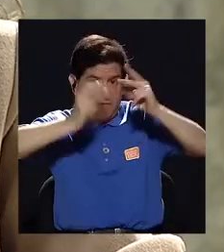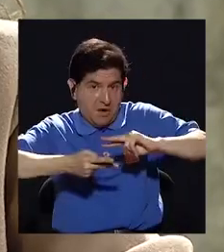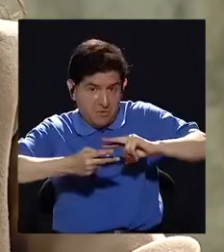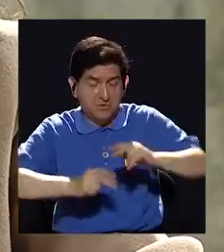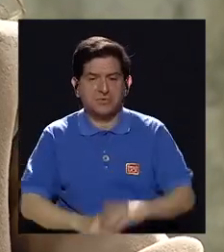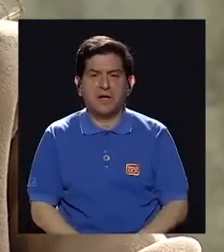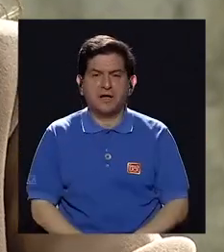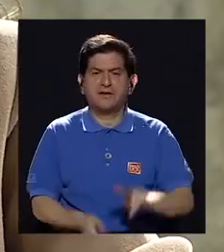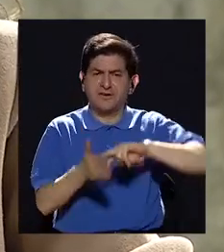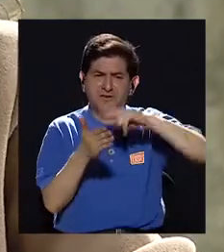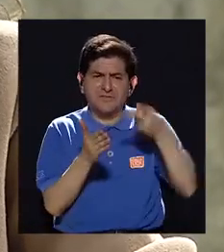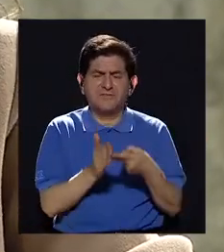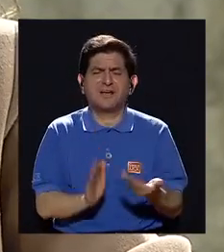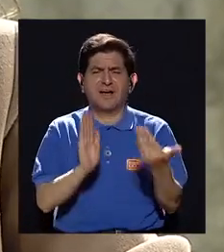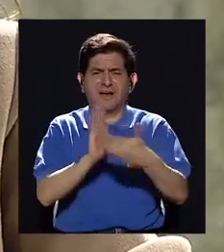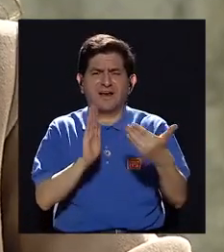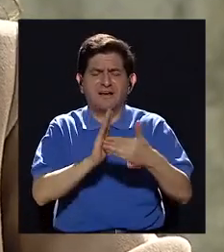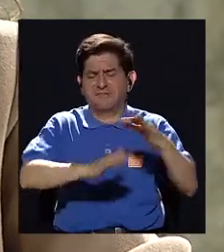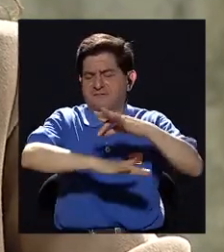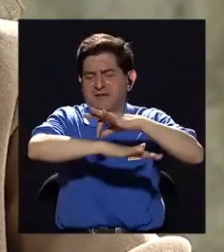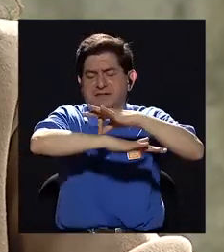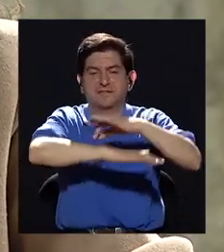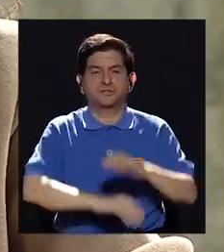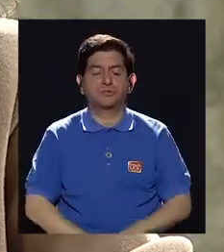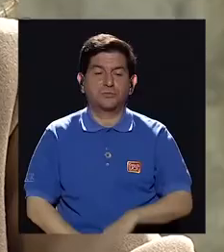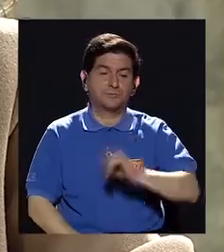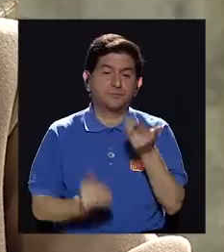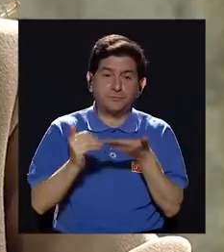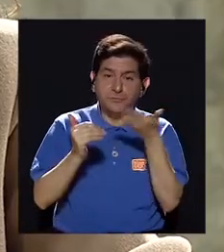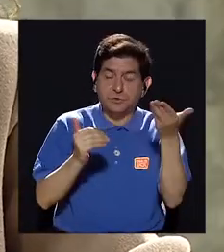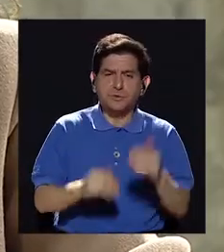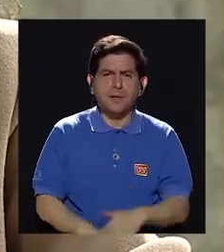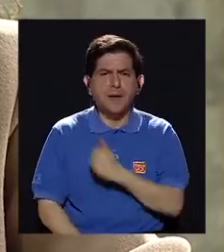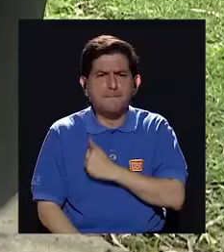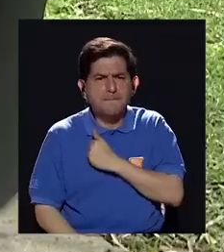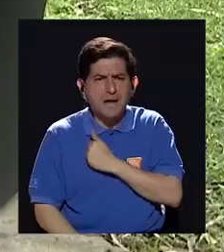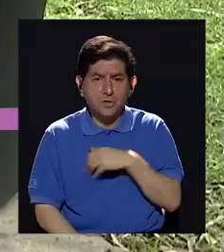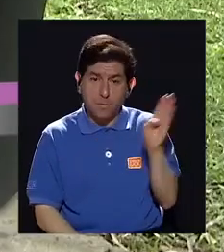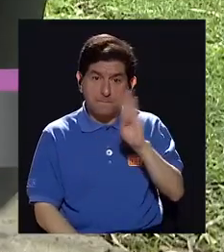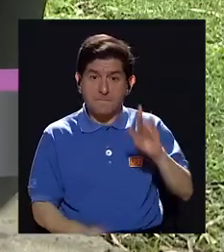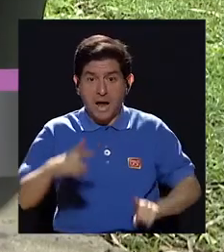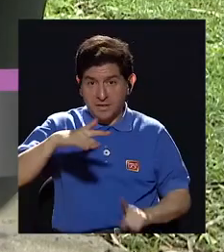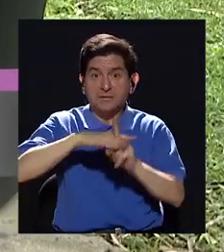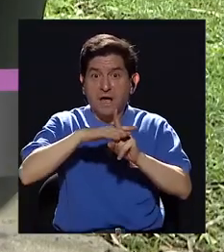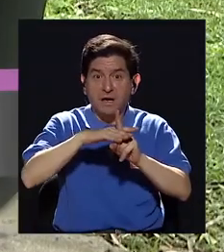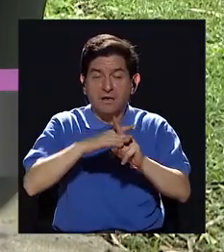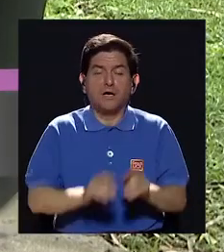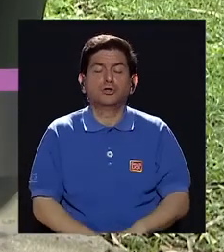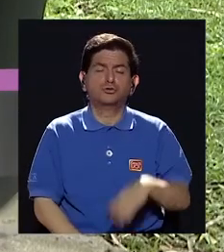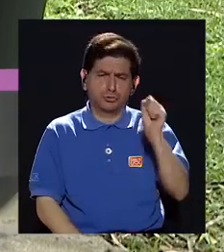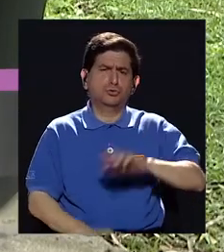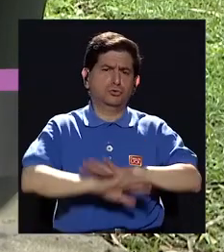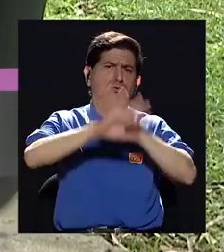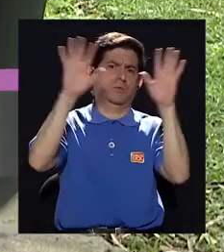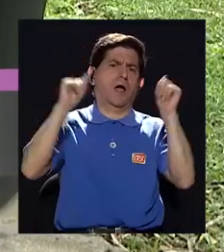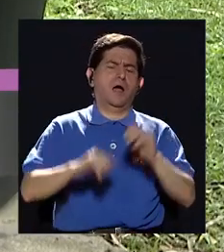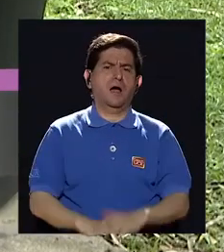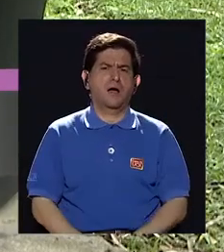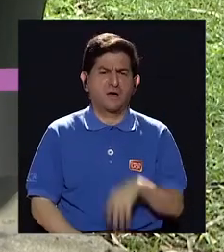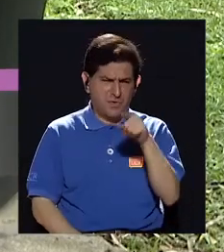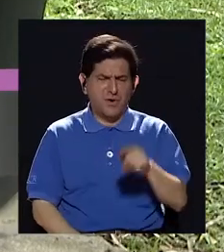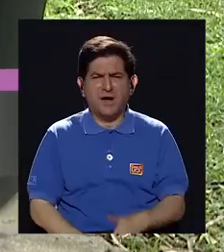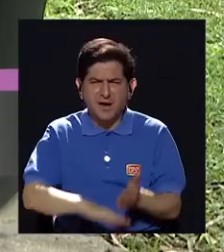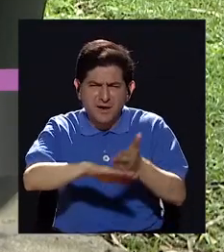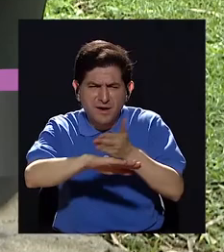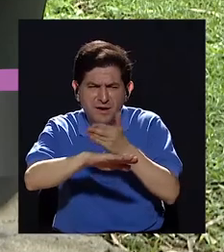contrario, vamos a producir lesiones en la piel. La otra cosa es... Y bacterias, me imagino. Y bacterias, claro, van a